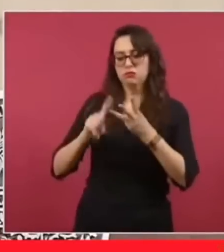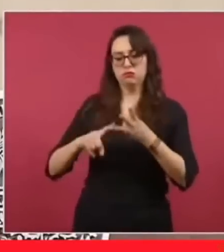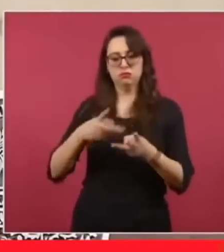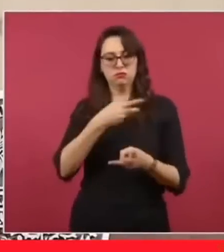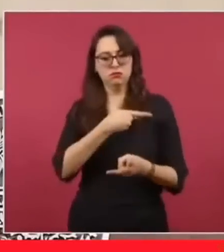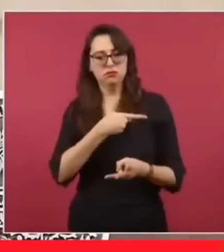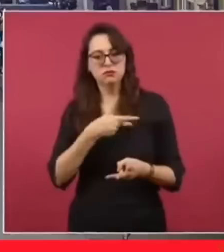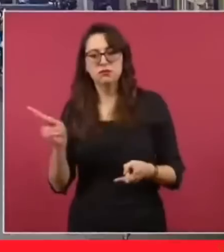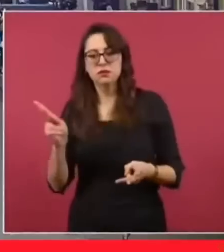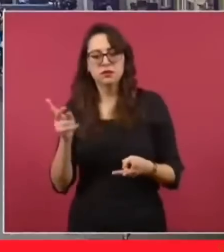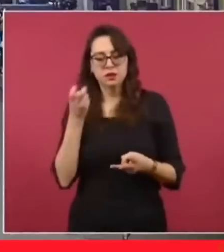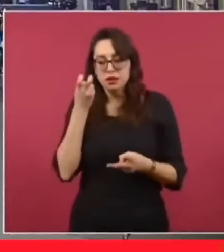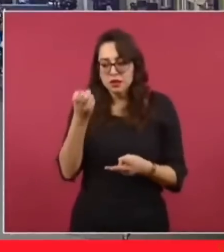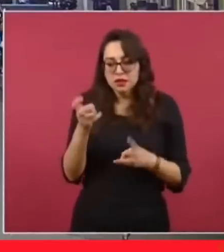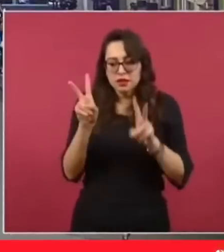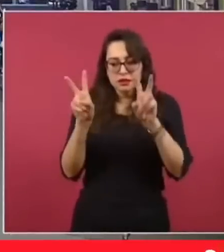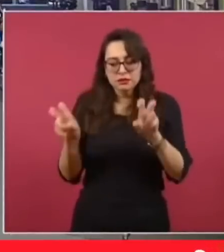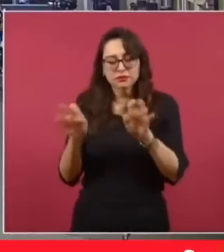lo importante era